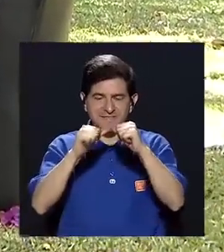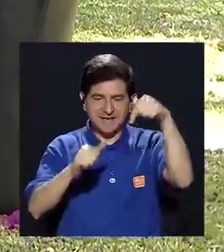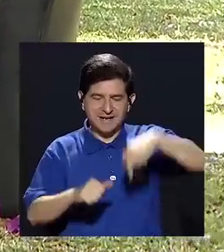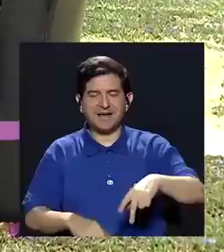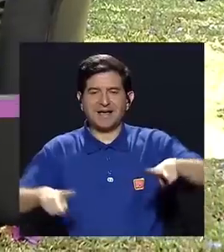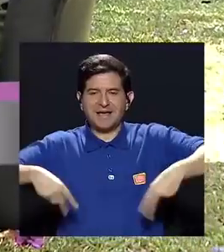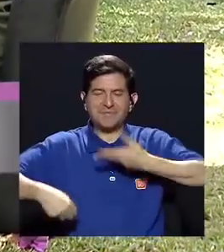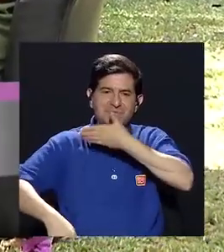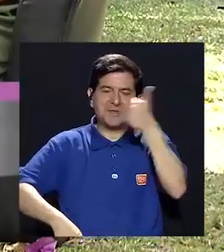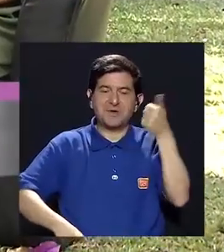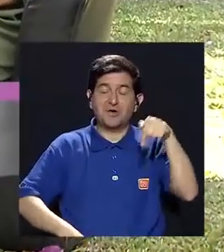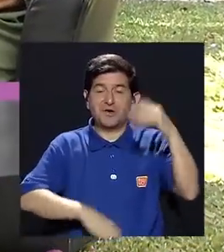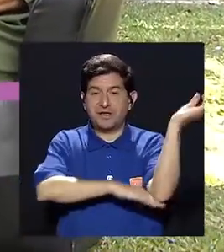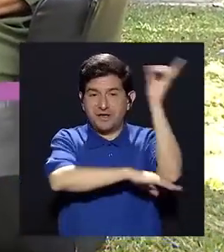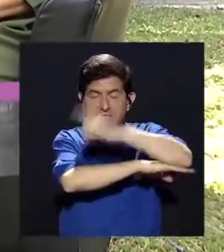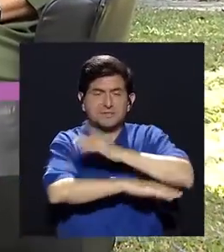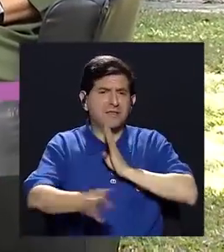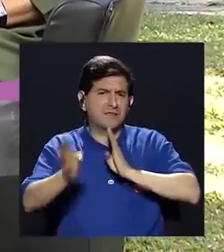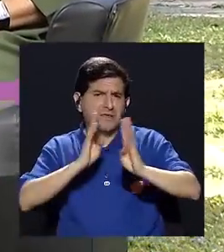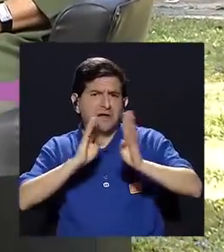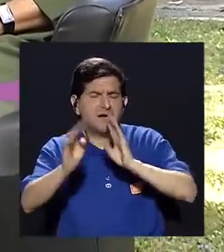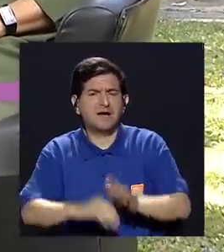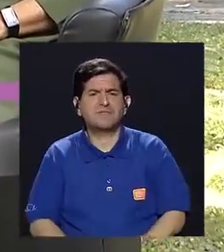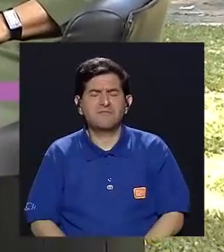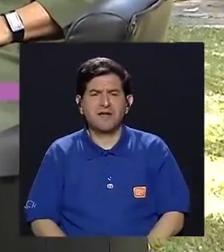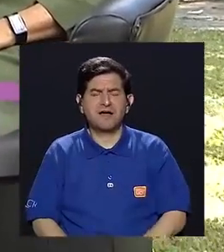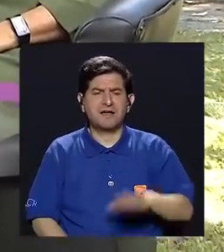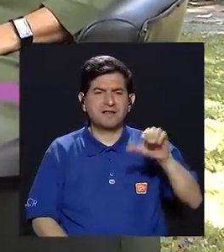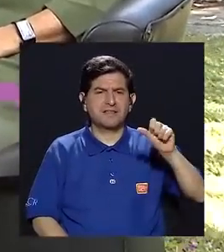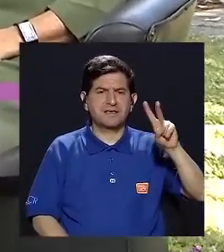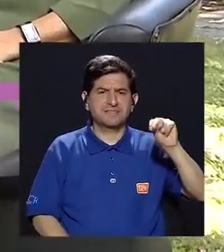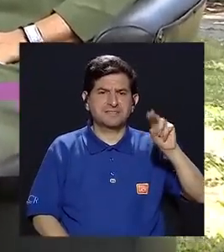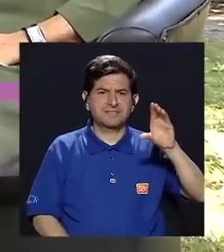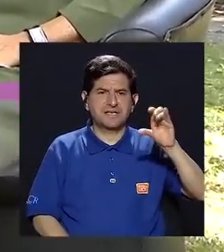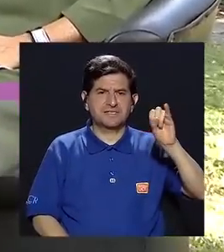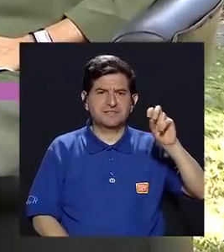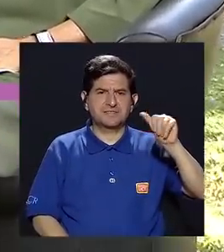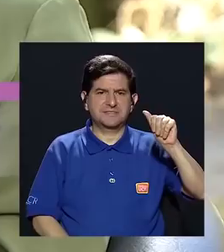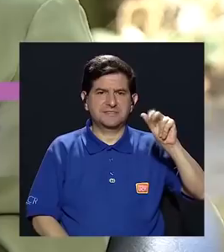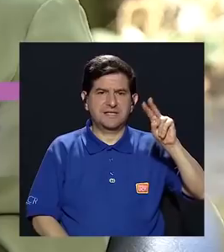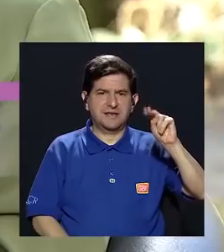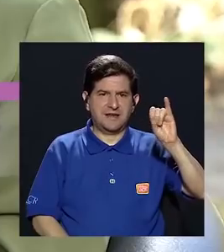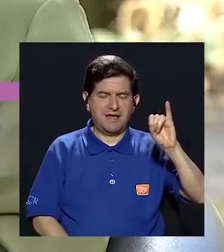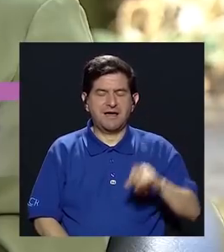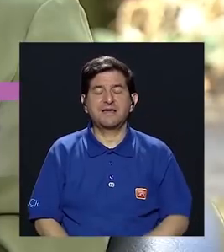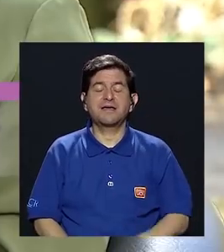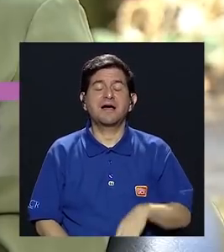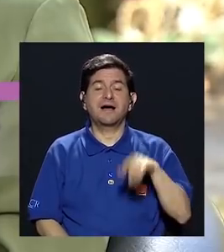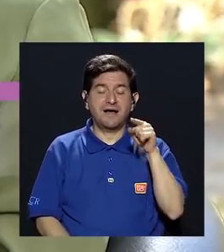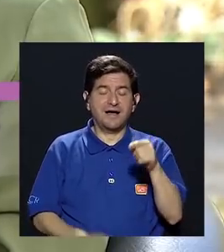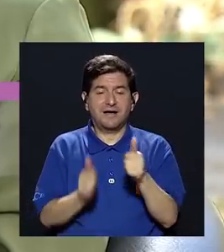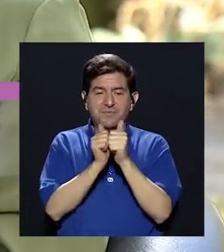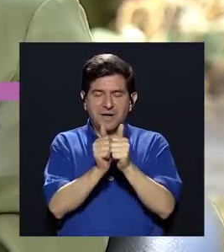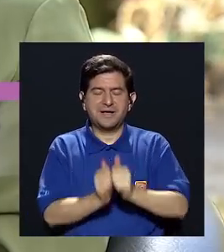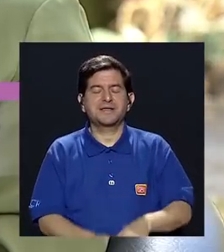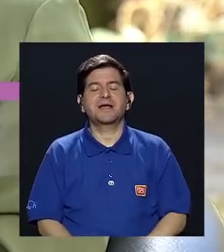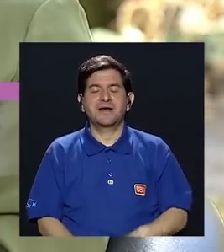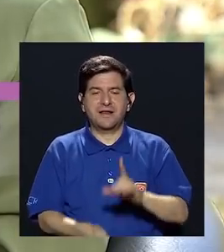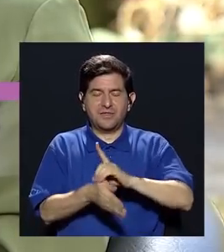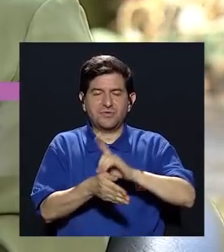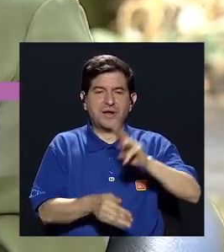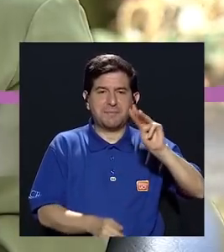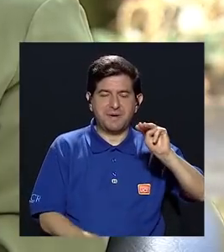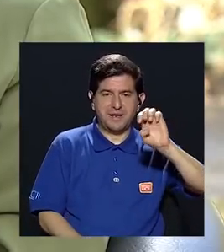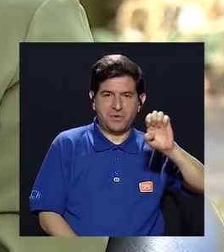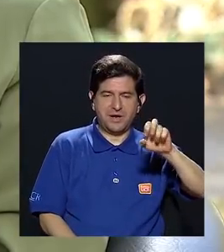Continuar con nosotros en Vivir Mejor. El día de hoy conversando acerca de los en Sinai. Para ello nos acompaña la doctora María Eugenia Villalobos Hernández,